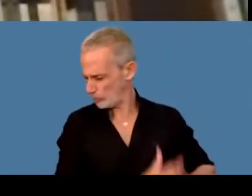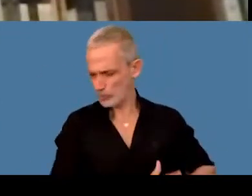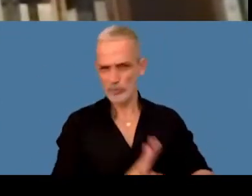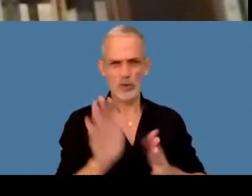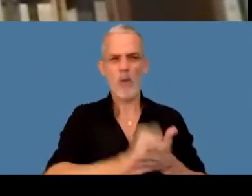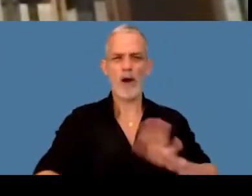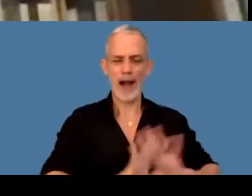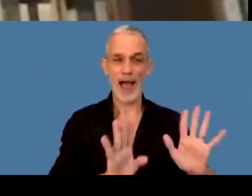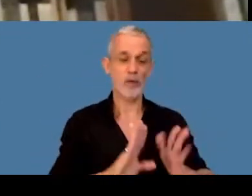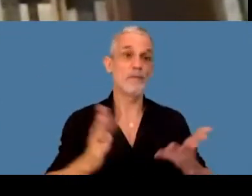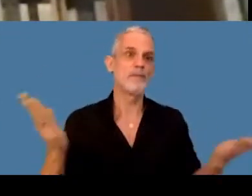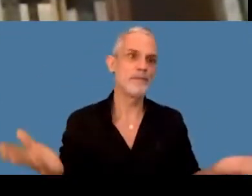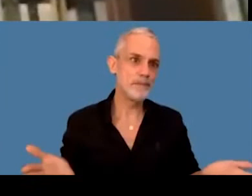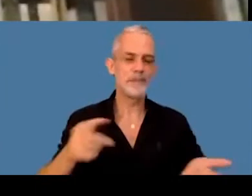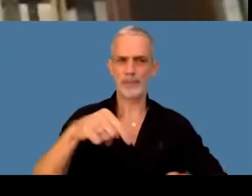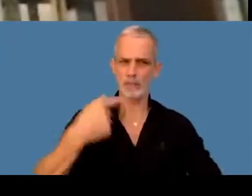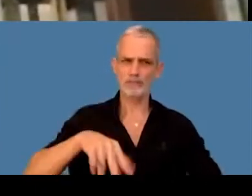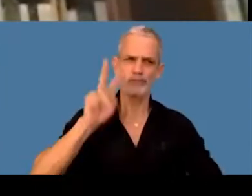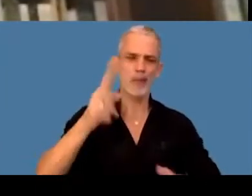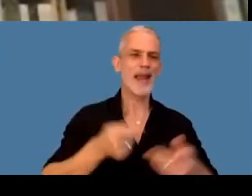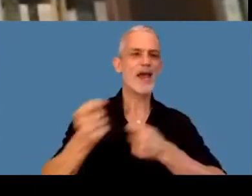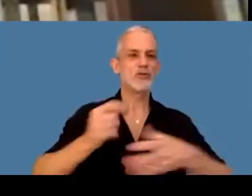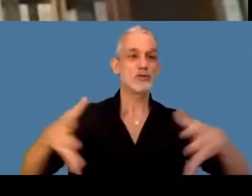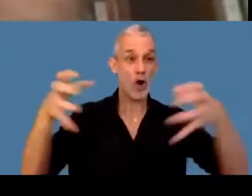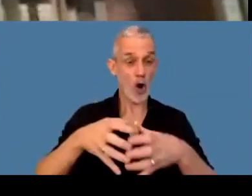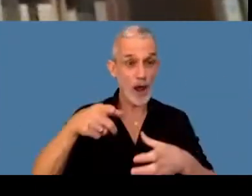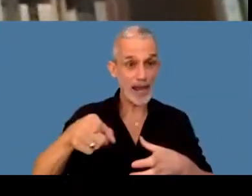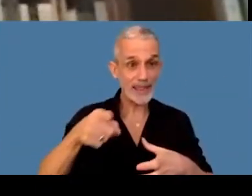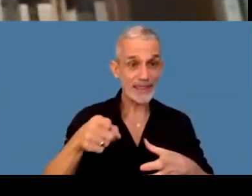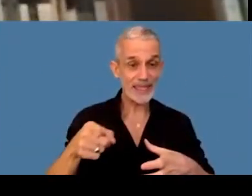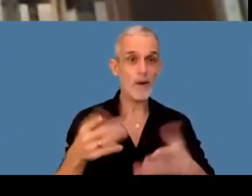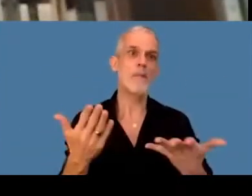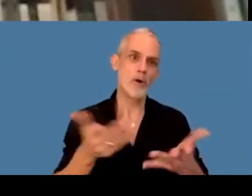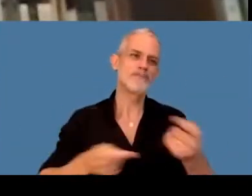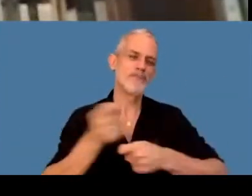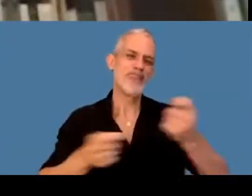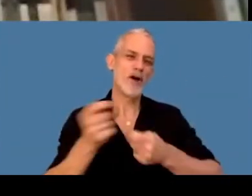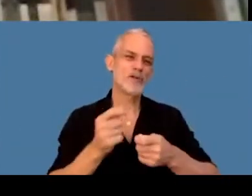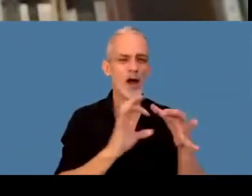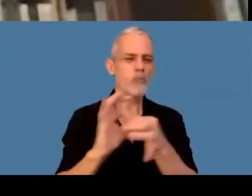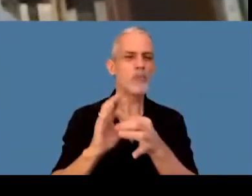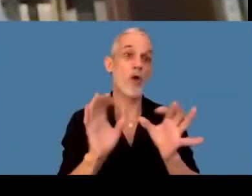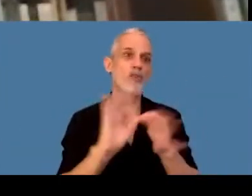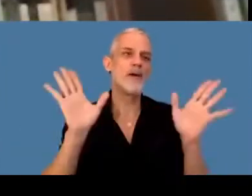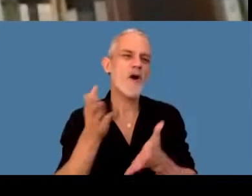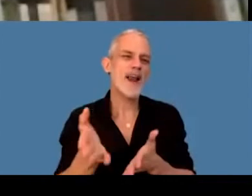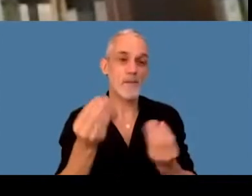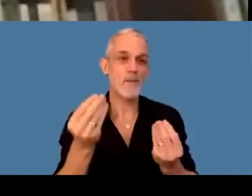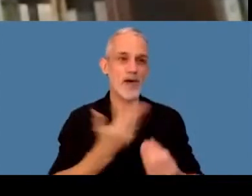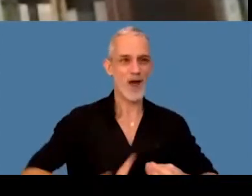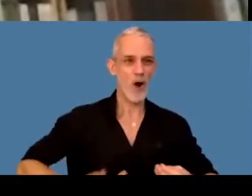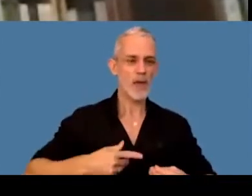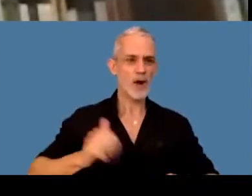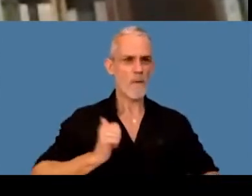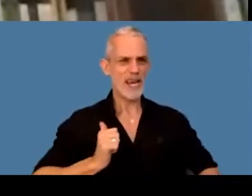En primer término, hemos visto que la negociación colectiva, por eso la negociación colectiva está vinculada con la democratización, porque los gobiernos de facto, los